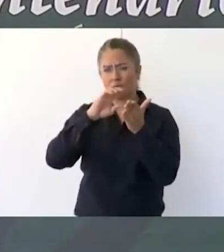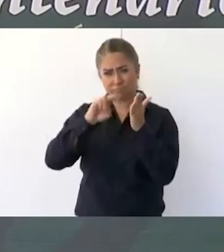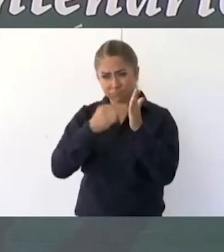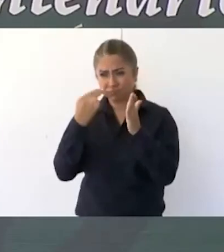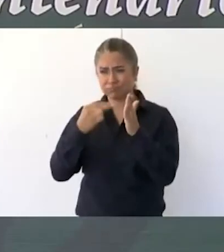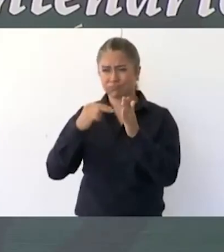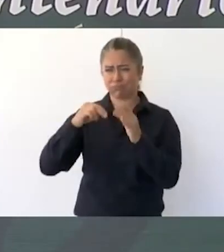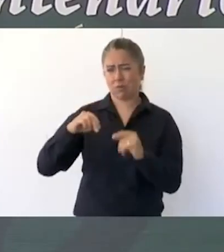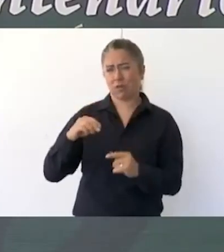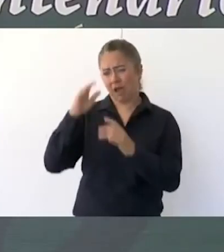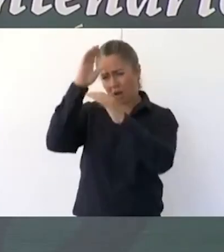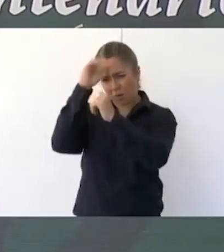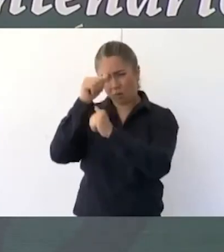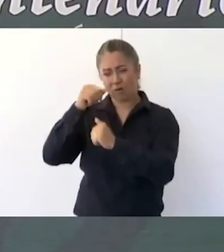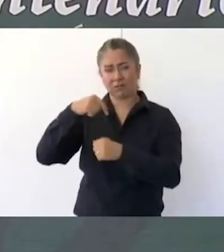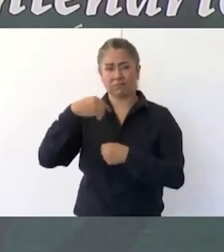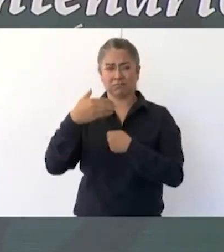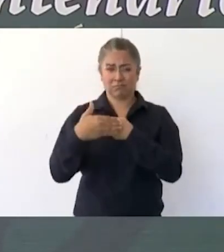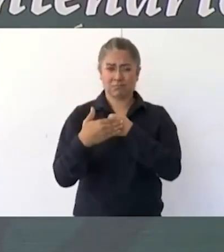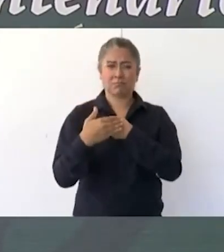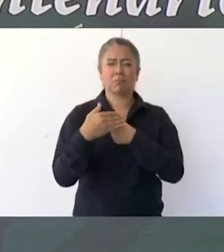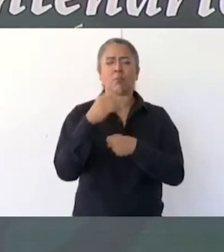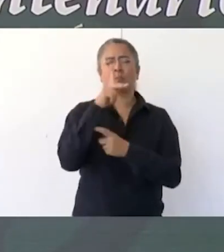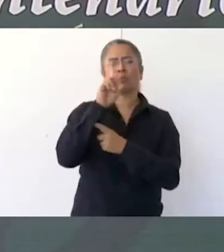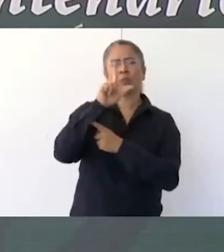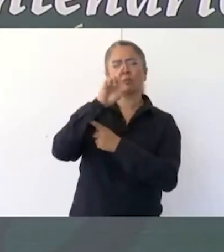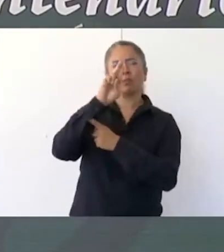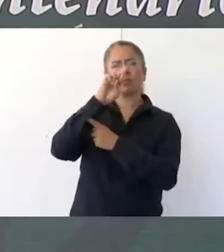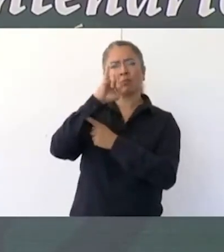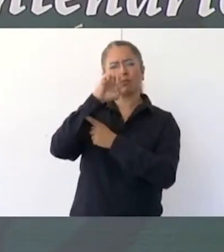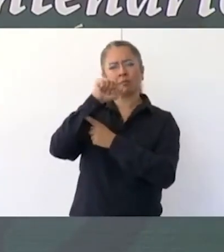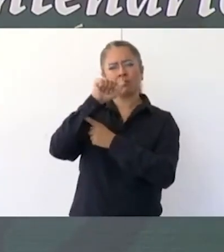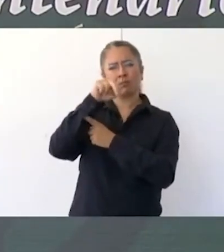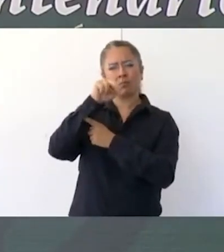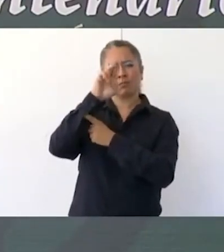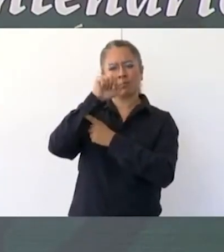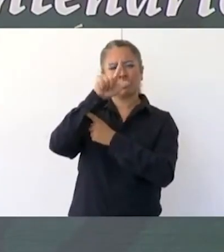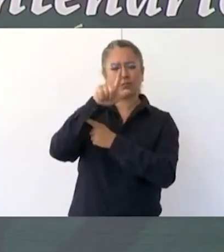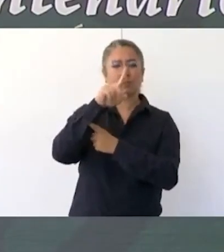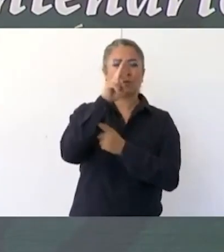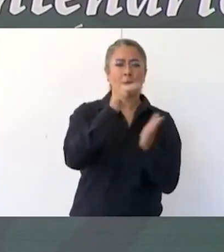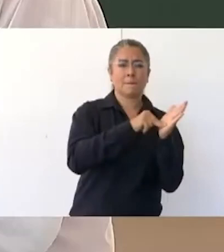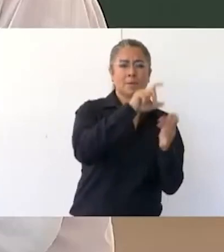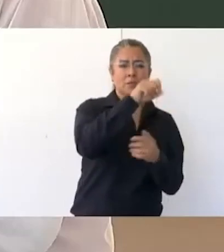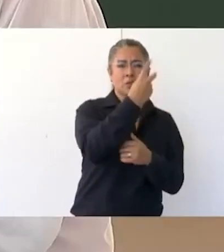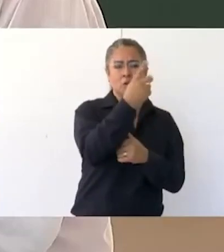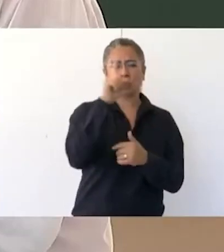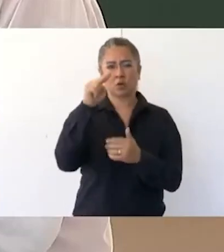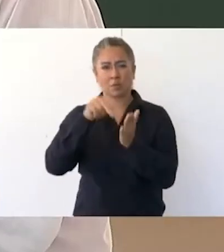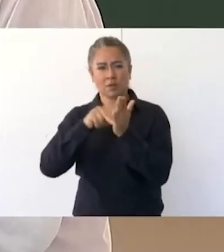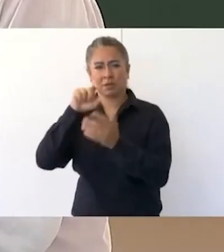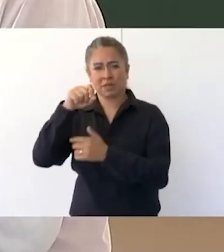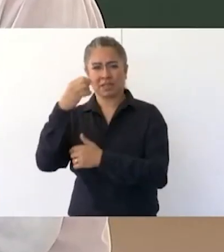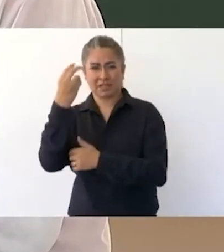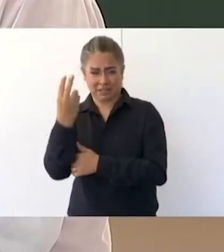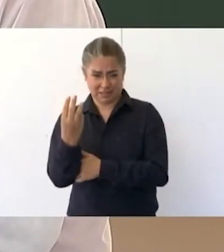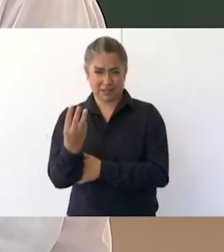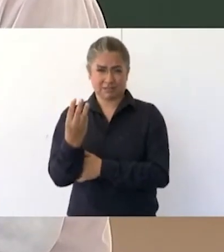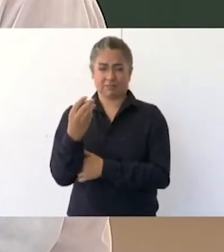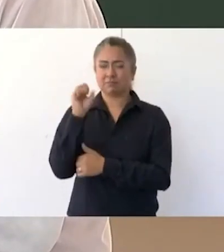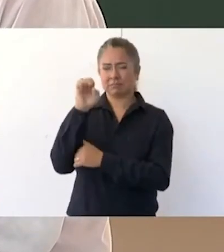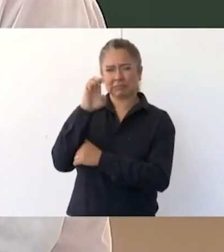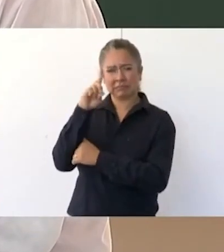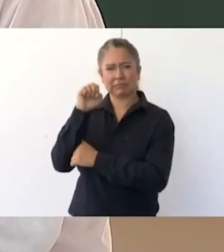colaboración plurianual 2022-2023 con la Secretaría de la Defensa Nacional por un importe total de